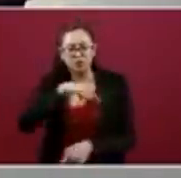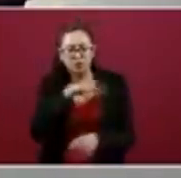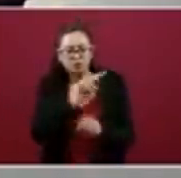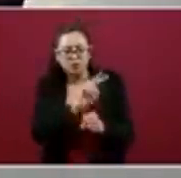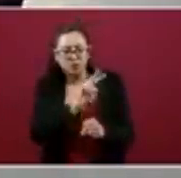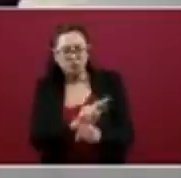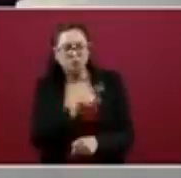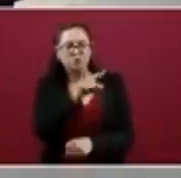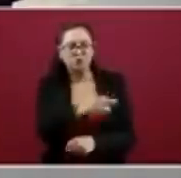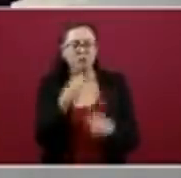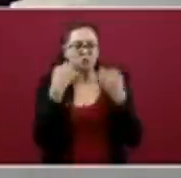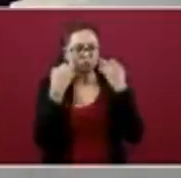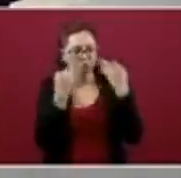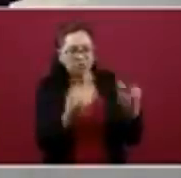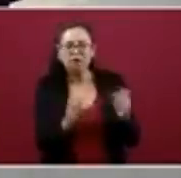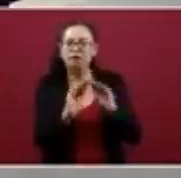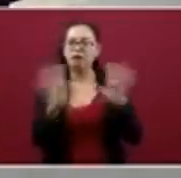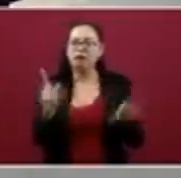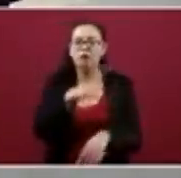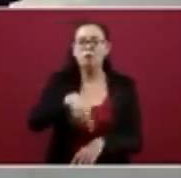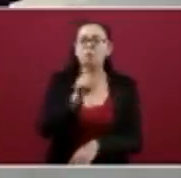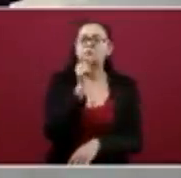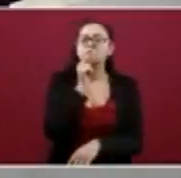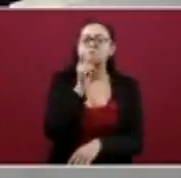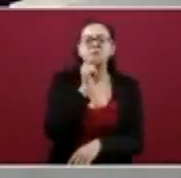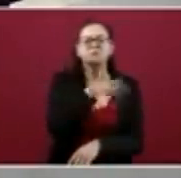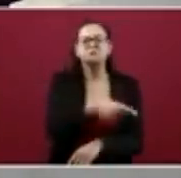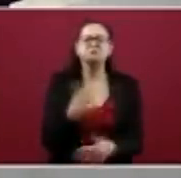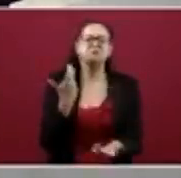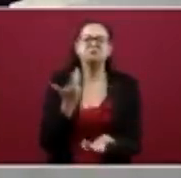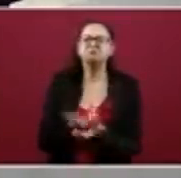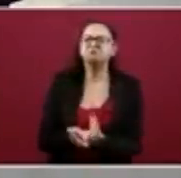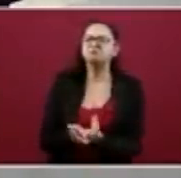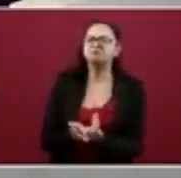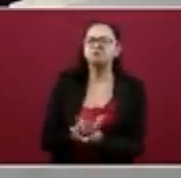y Lucy dice que la policía simplemente se niega a dar seguimiento.